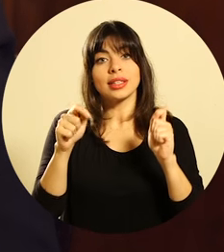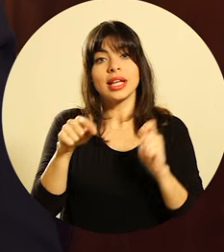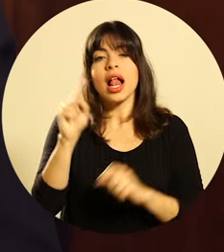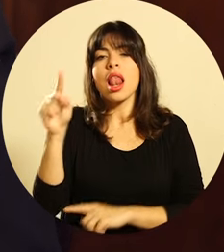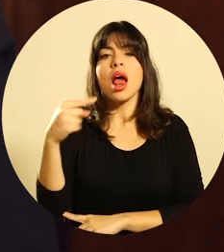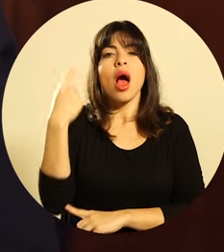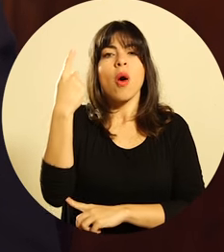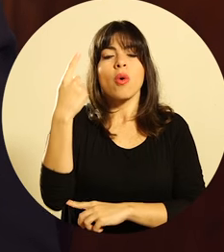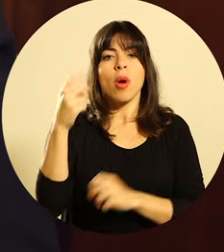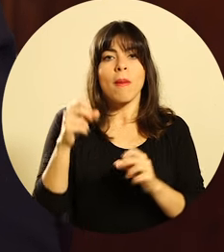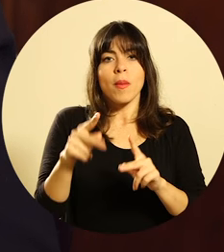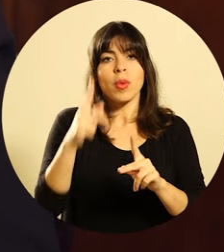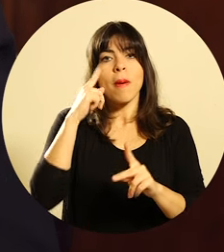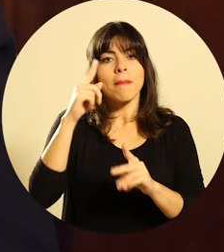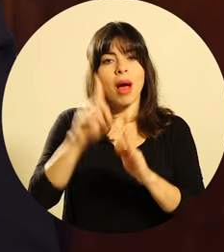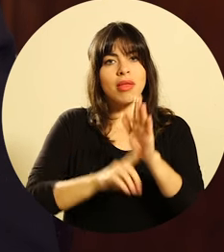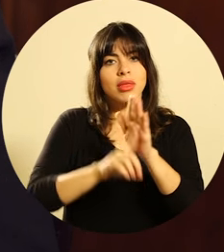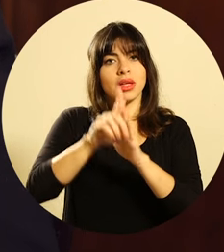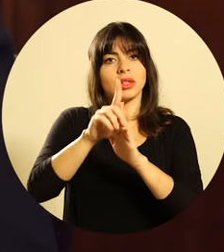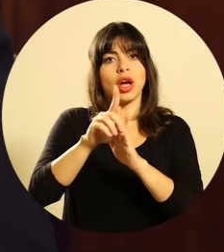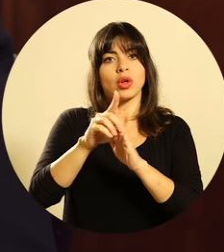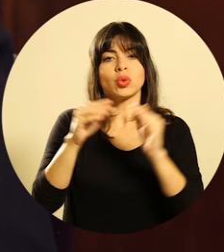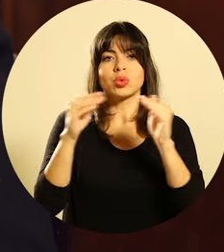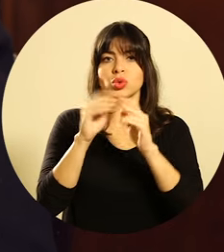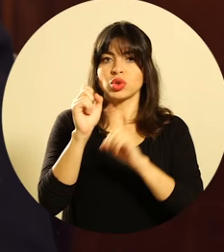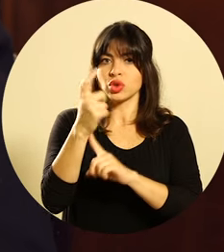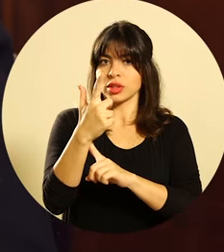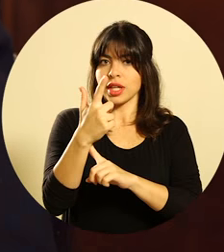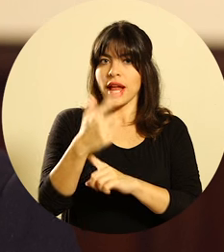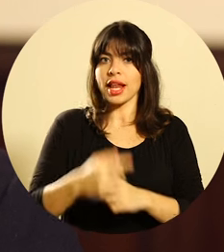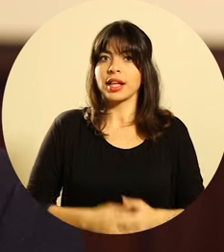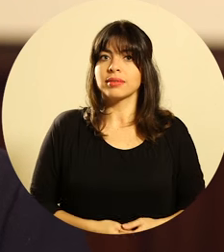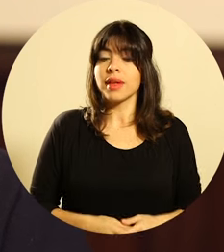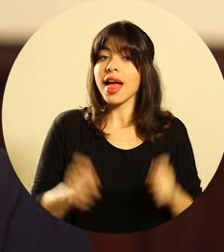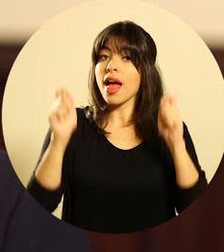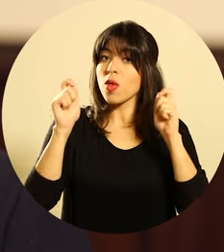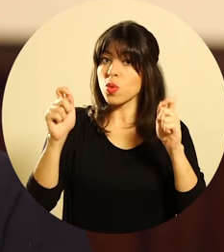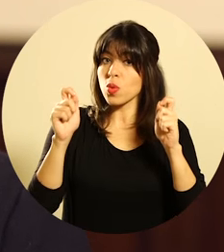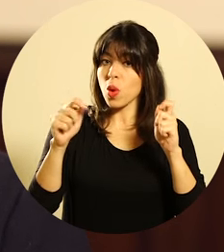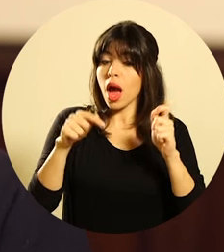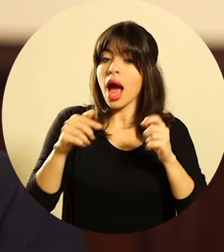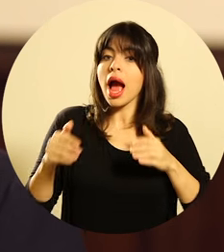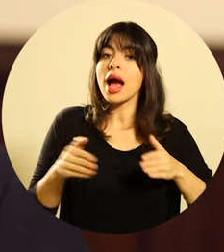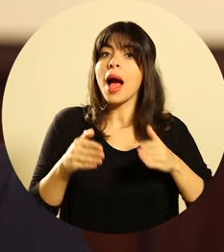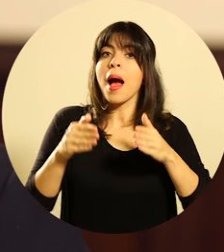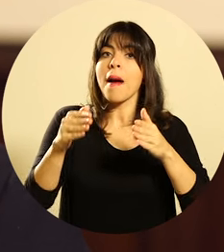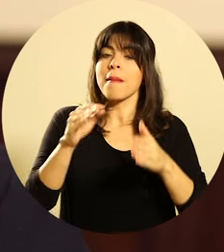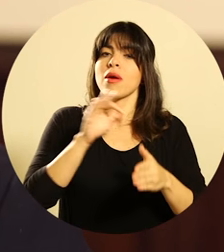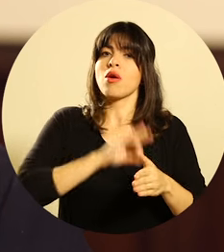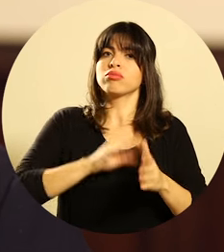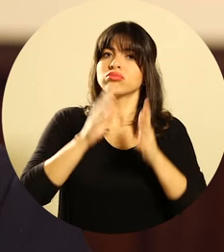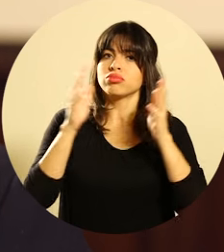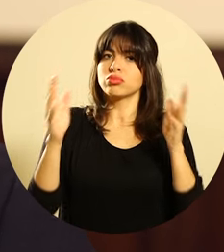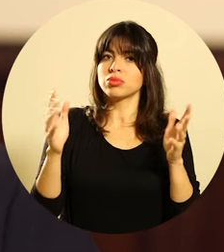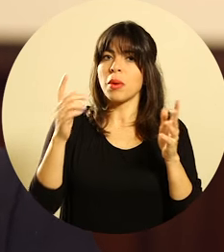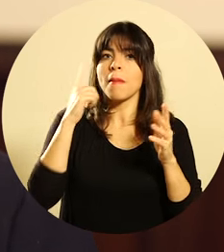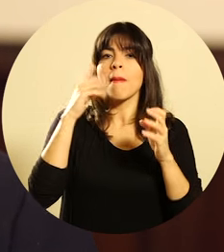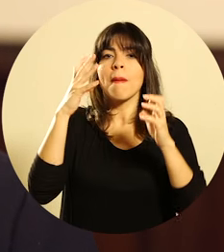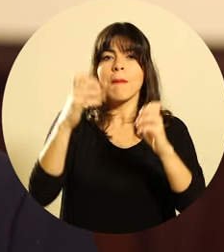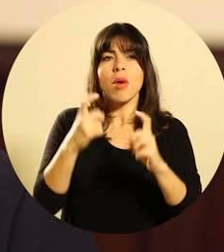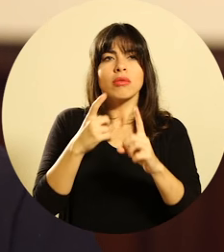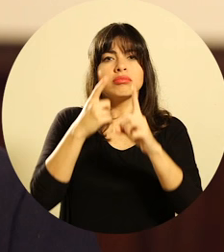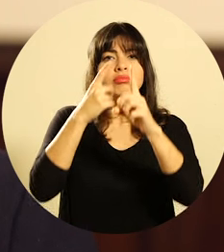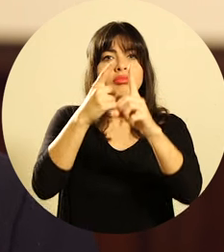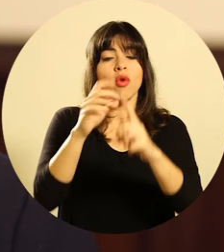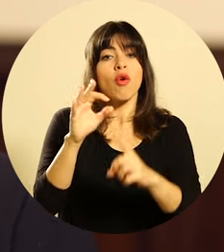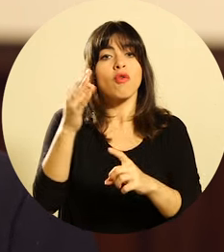educación es la única vía para lograr un desarrollo con justicia social. Educar es un camino privilegiado para